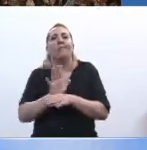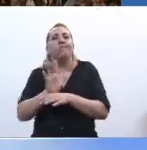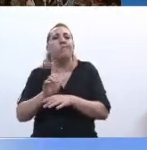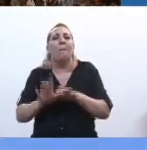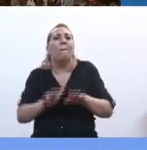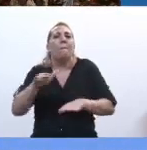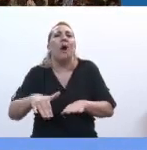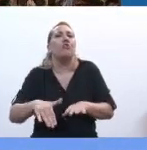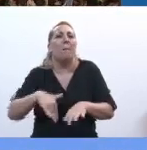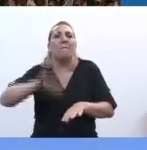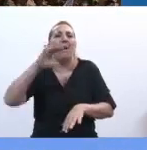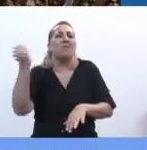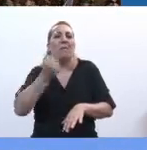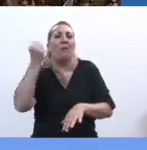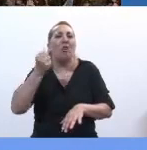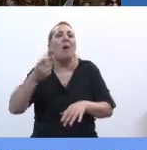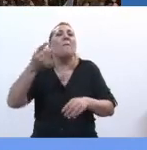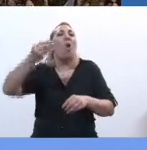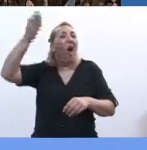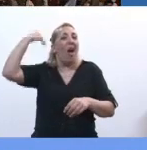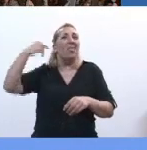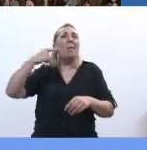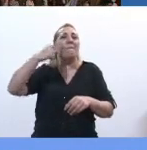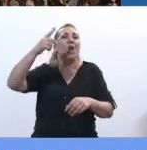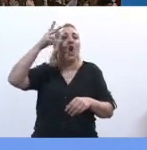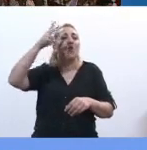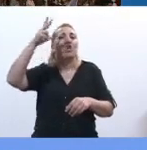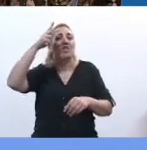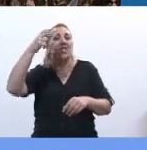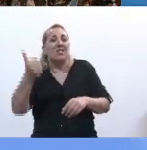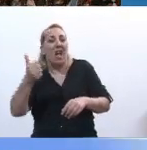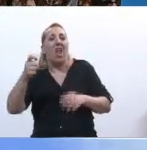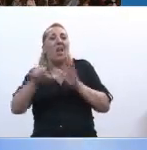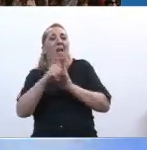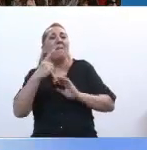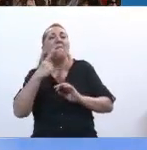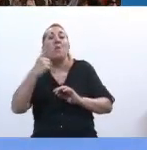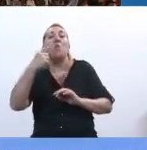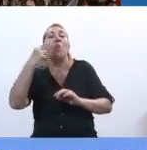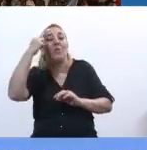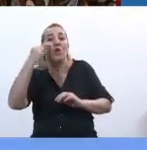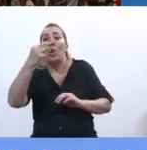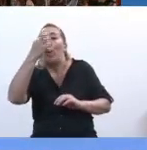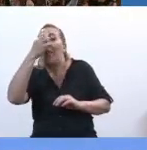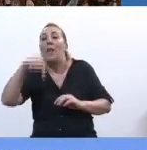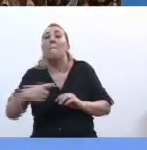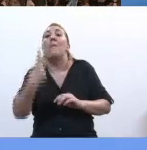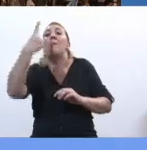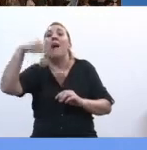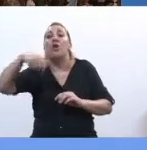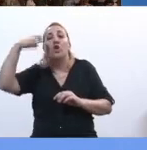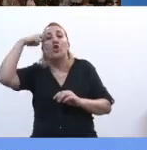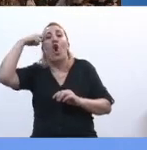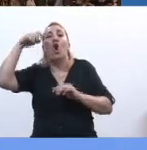contundentes pero miles de mil 886 con la ley mil 920 fue la primera vez que este congreso hablo